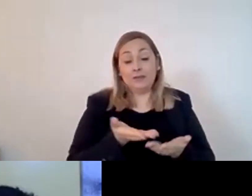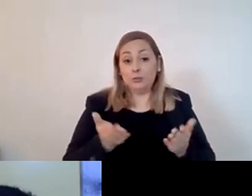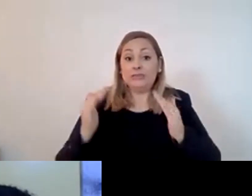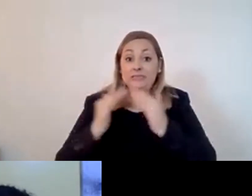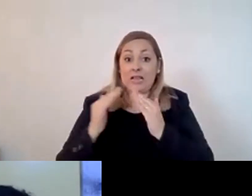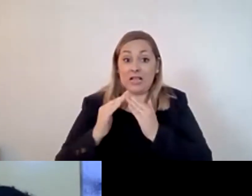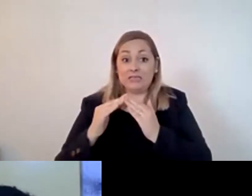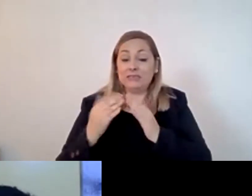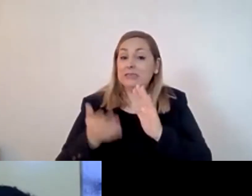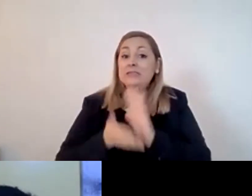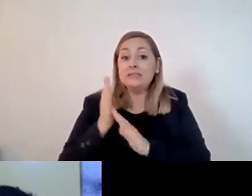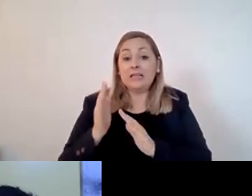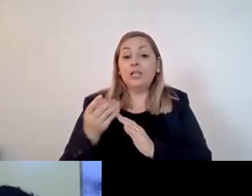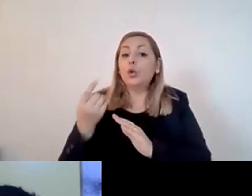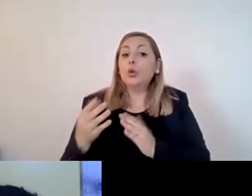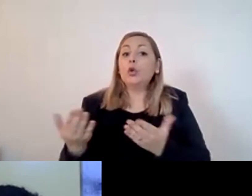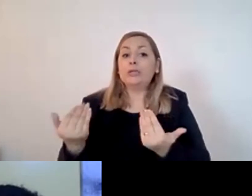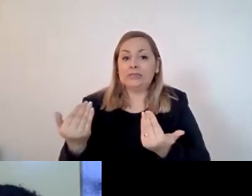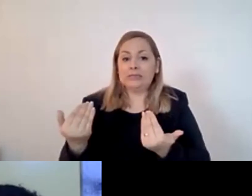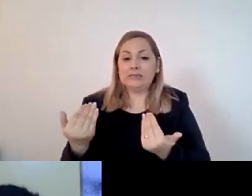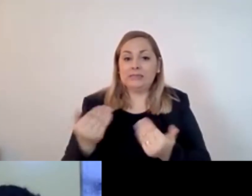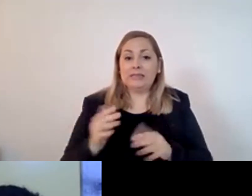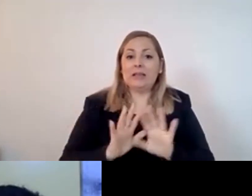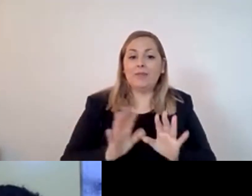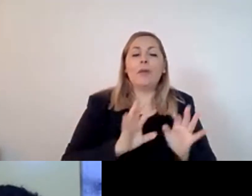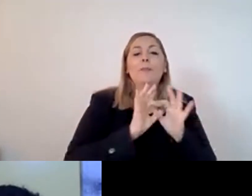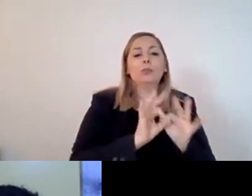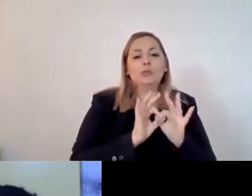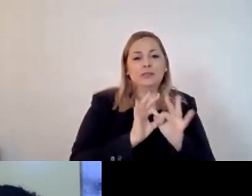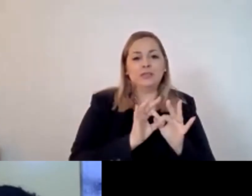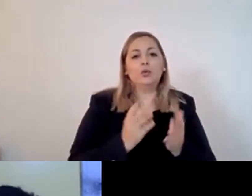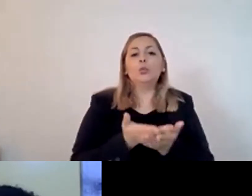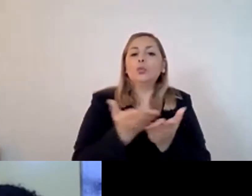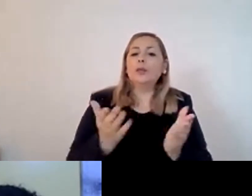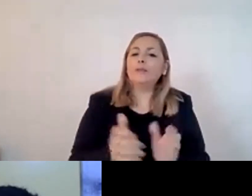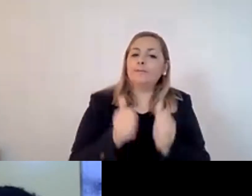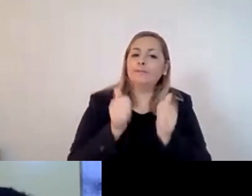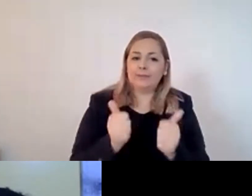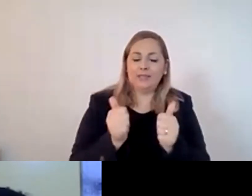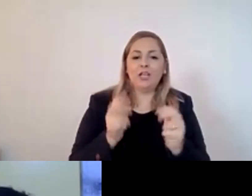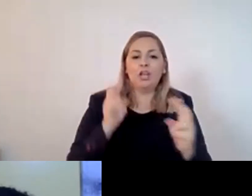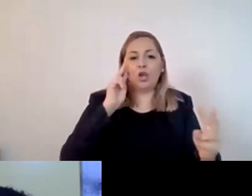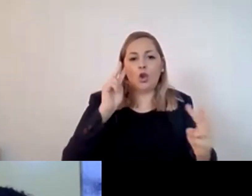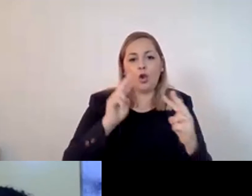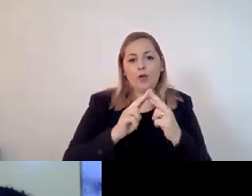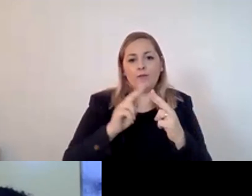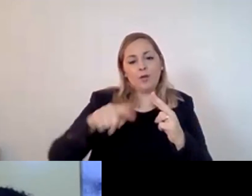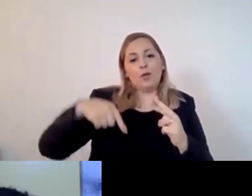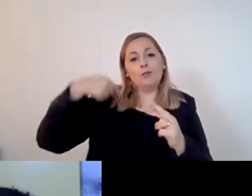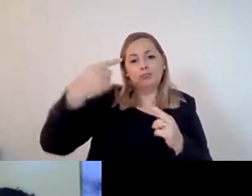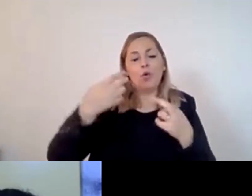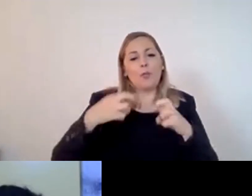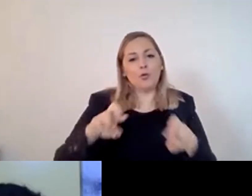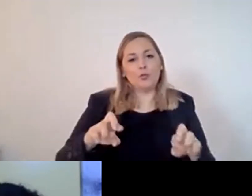salir solamente si es necesario. ¿Ya? Muchas gracias y que estén todos muy bien. Nos veremos en una próxima